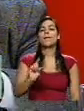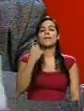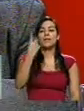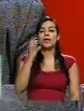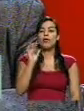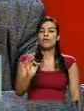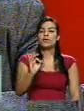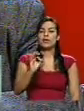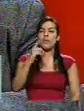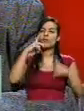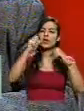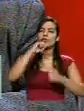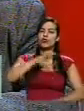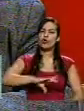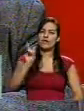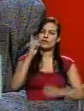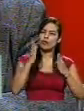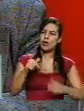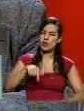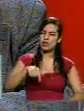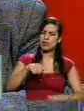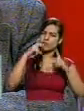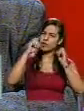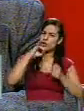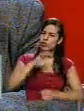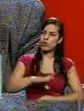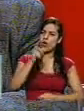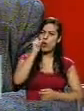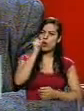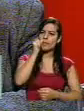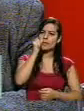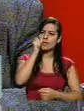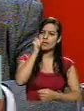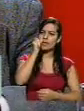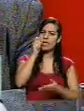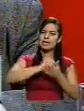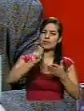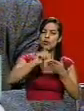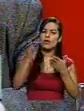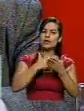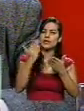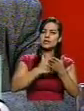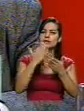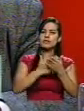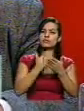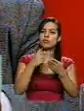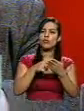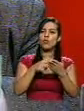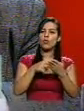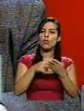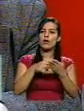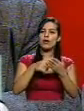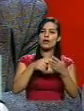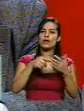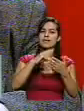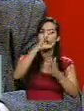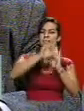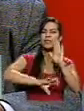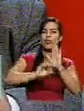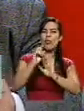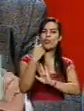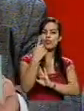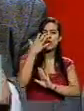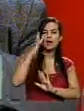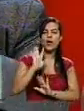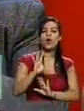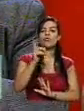entre los historiadores venezolanos fue un positivista, Laureano Vallenilla Lanz, en el libro Cesarismo Democrático, en el capítulo 1, por cierto, se